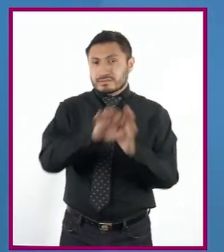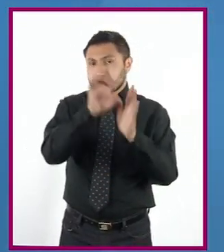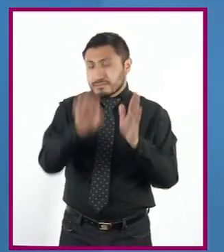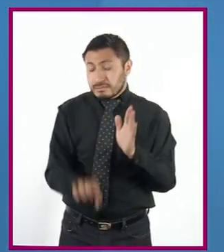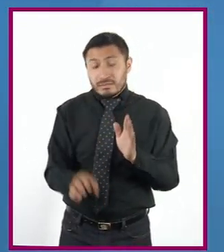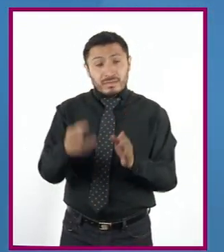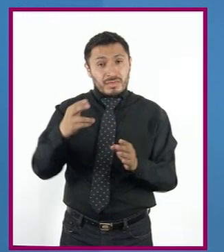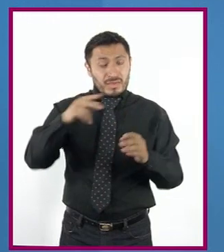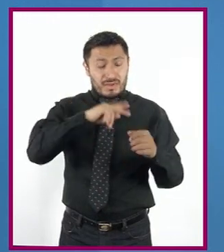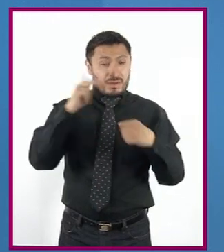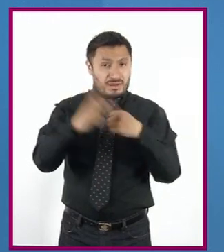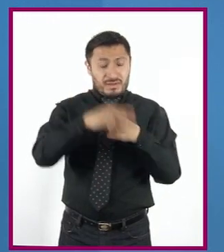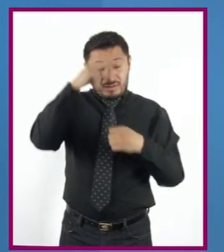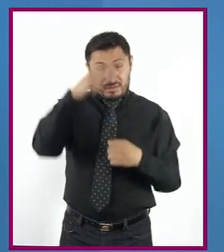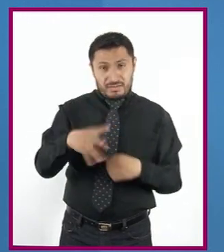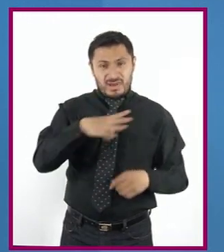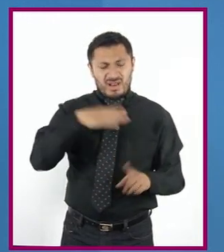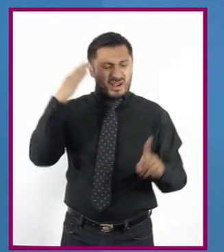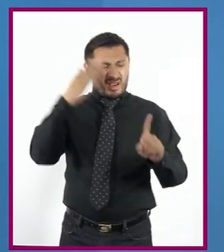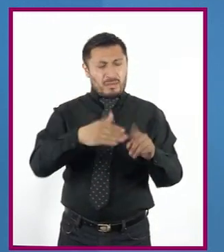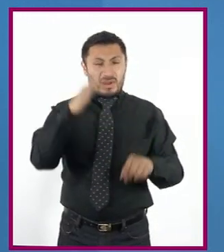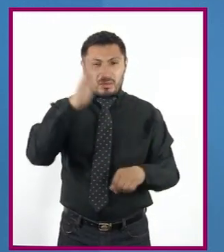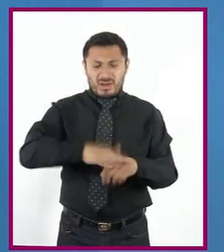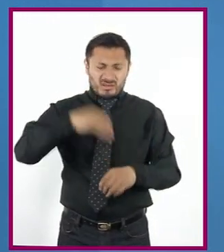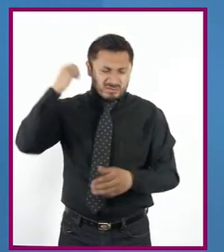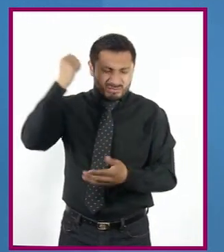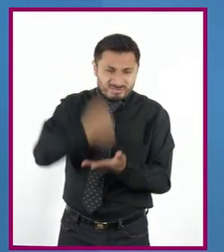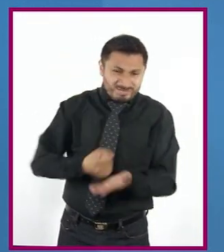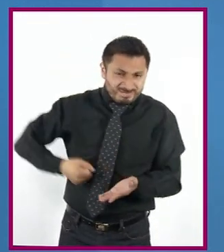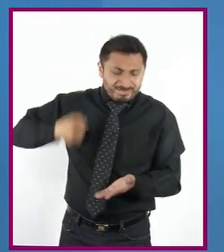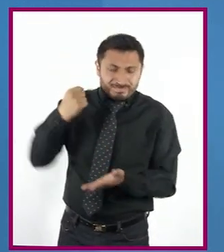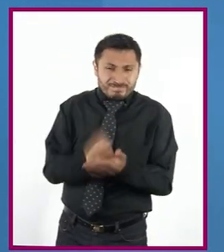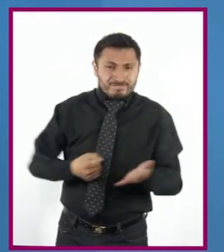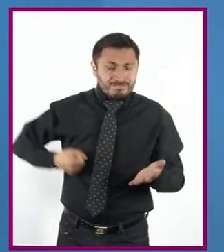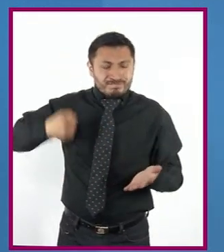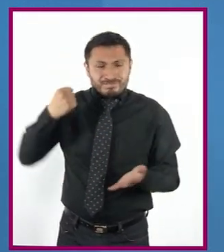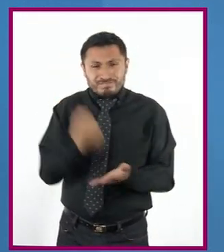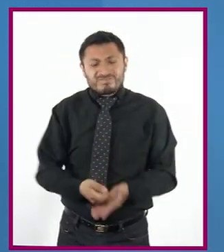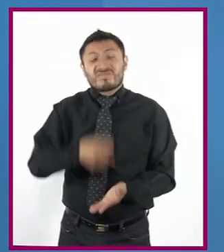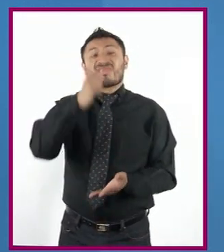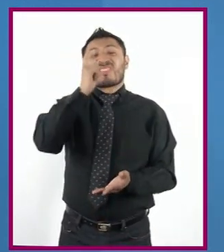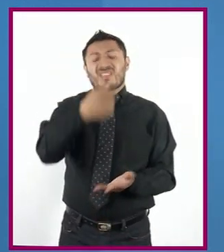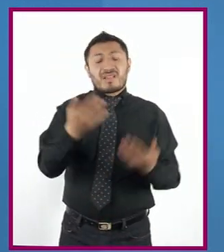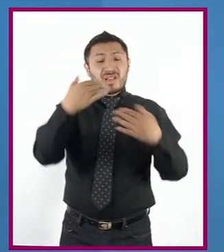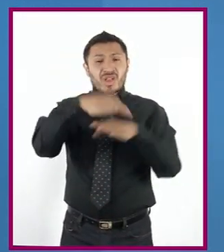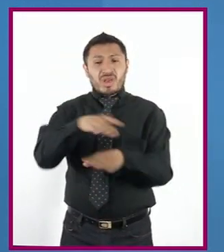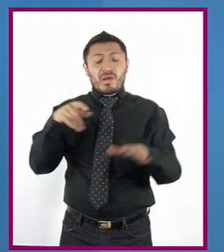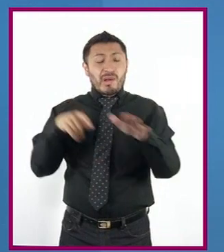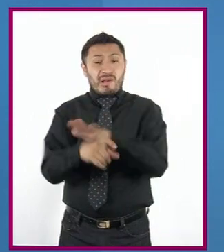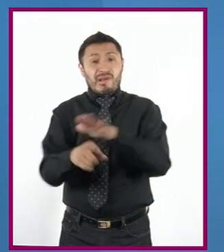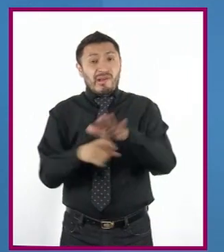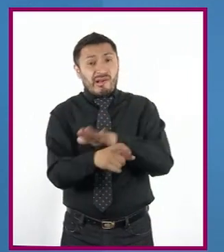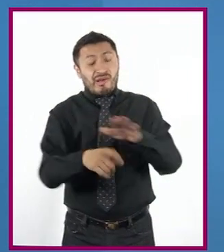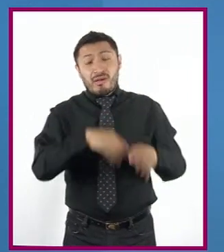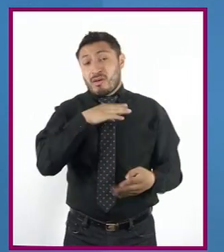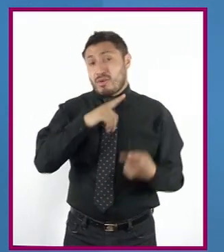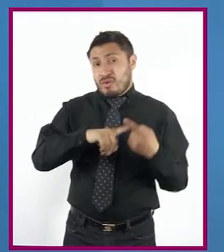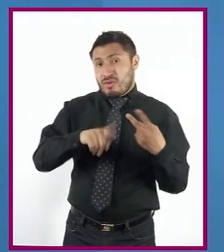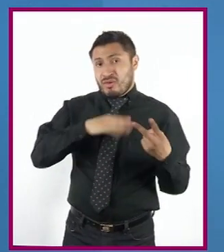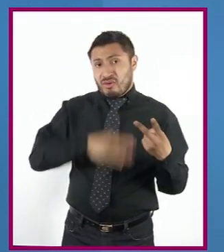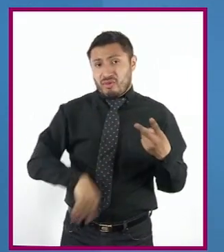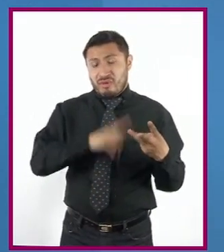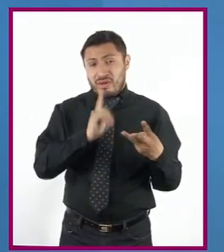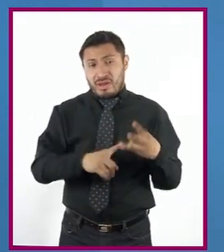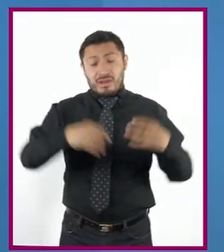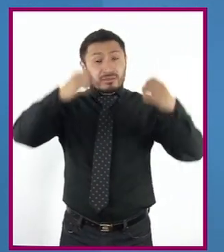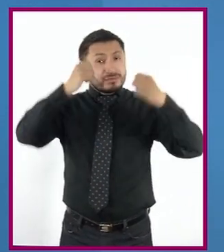de nuestro país, los retos más persistentes a enfrentar son en materia de corrupción, justicia y